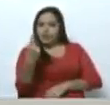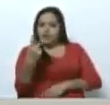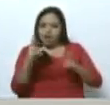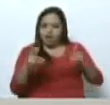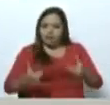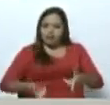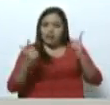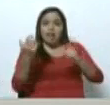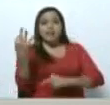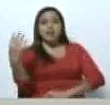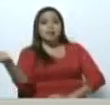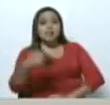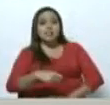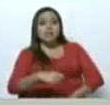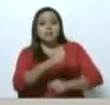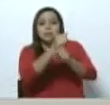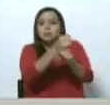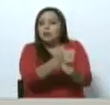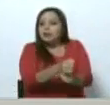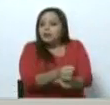tenía 3 meses.